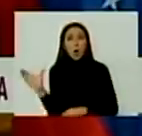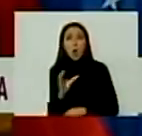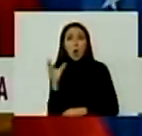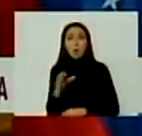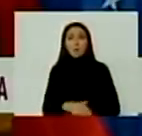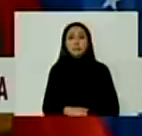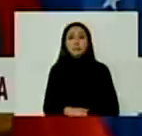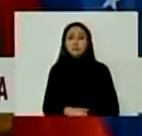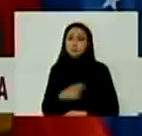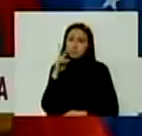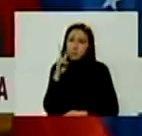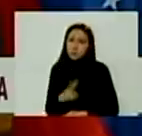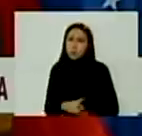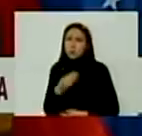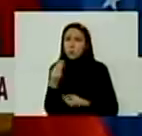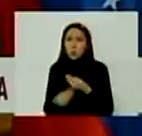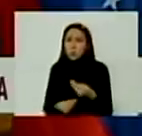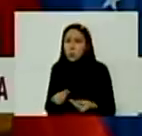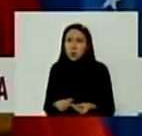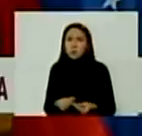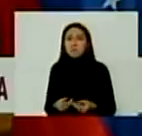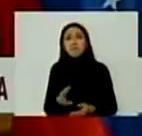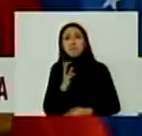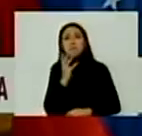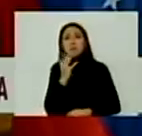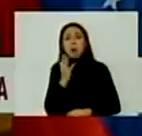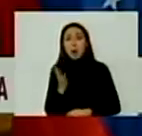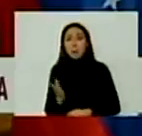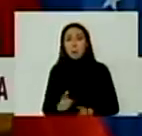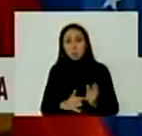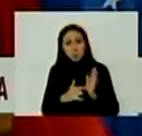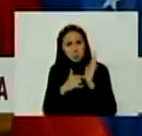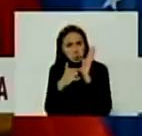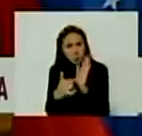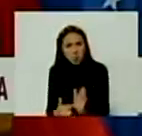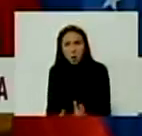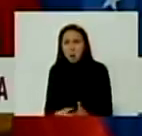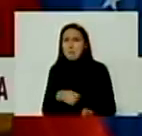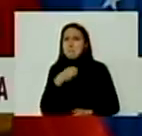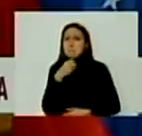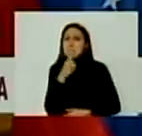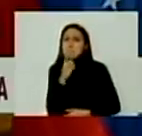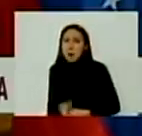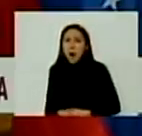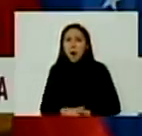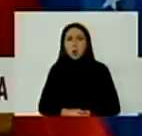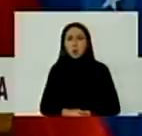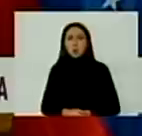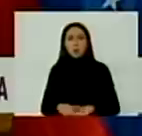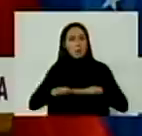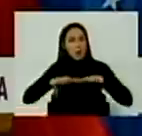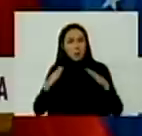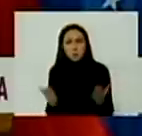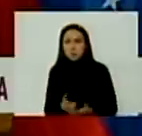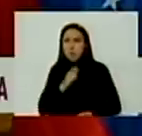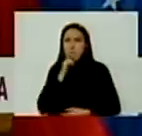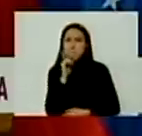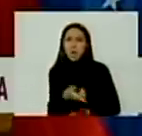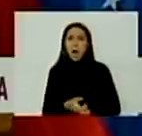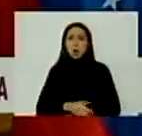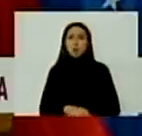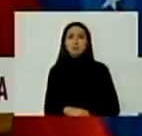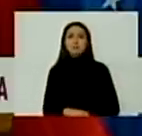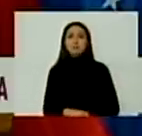ha pasado en esa nación, un ejemplo totalmente negativo para todo el planeta. En menos